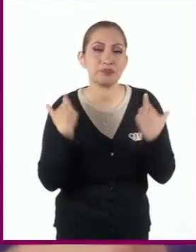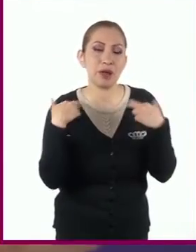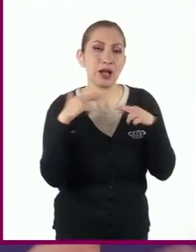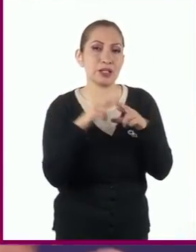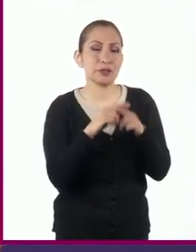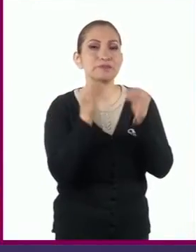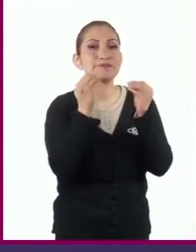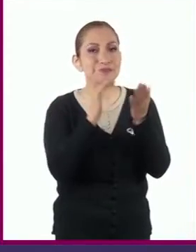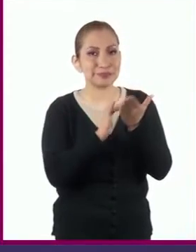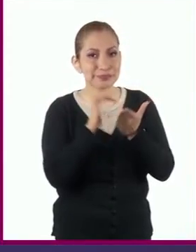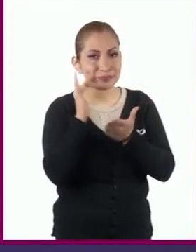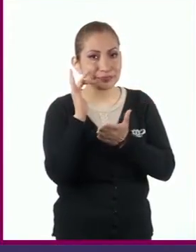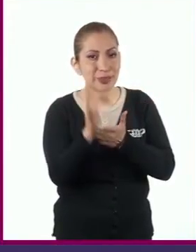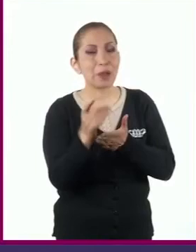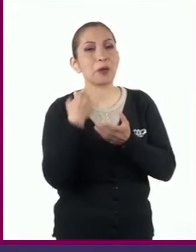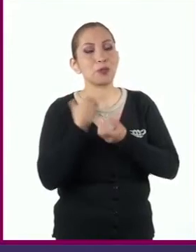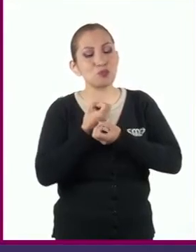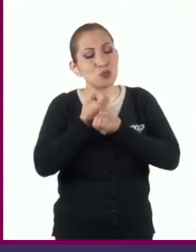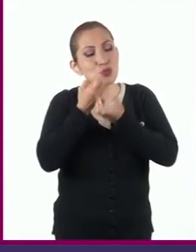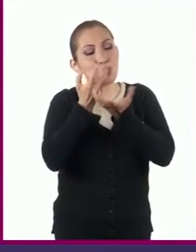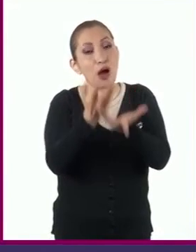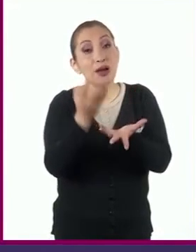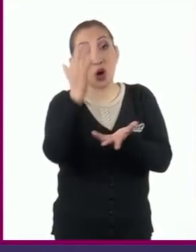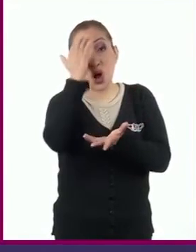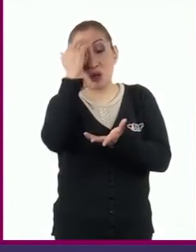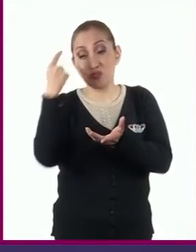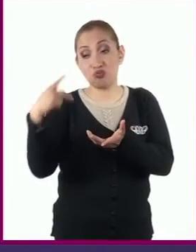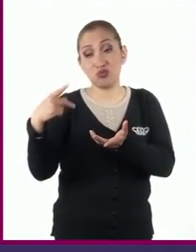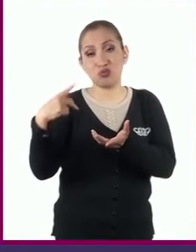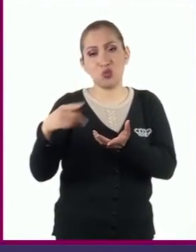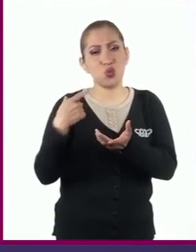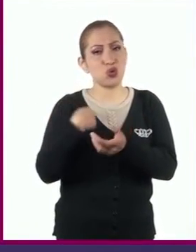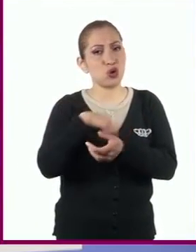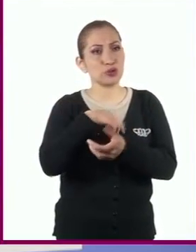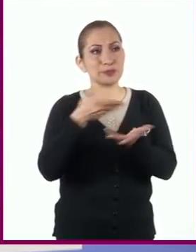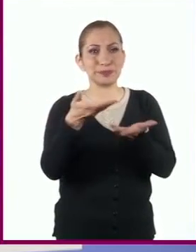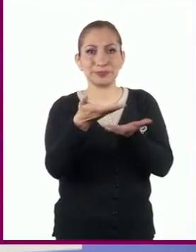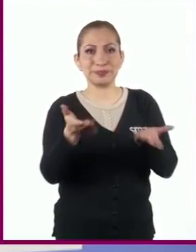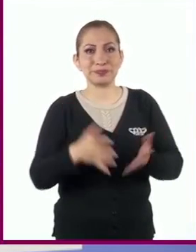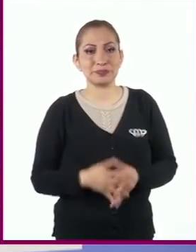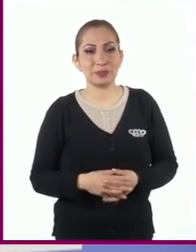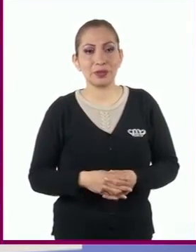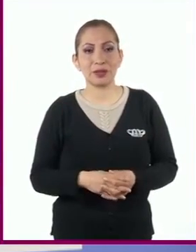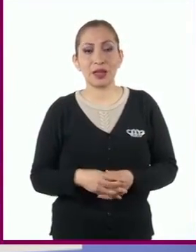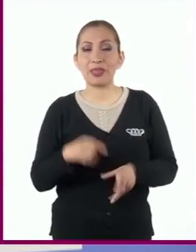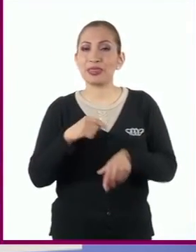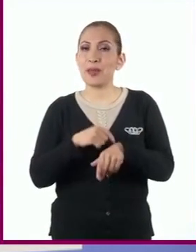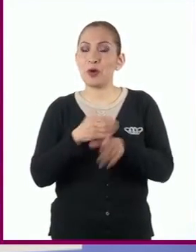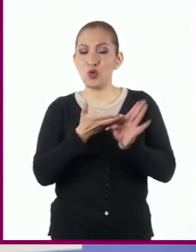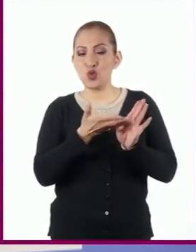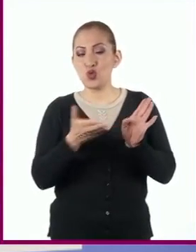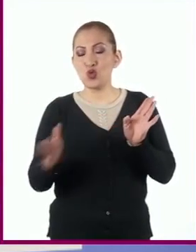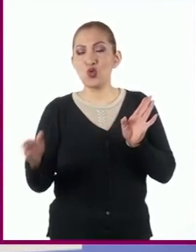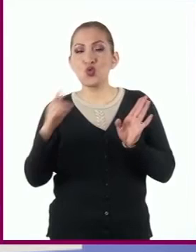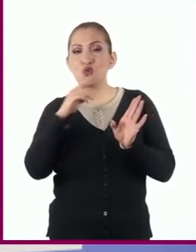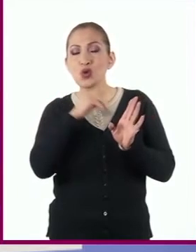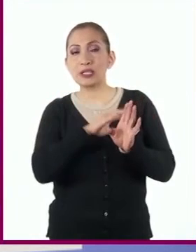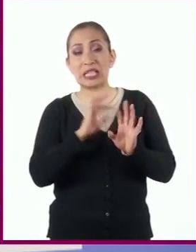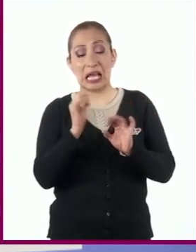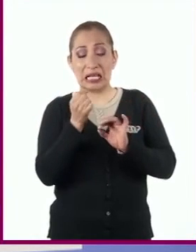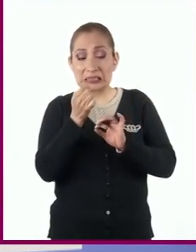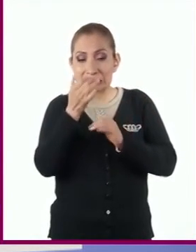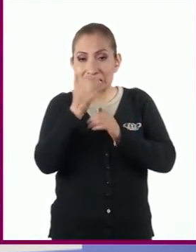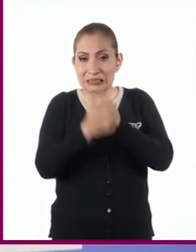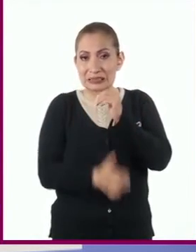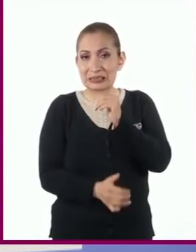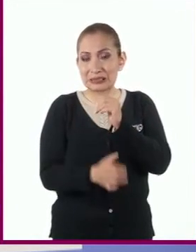Maestro, muchas gracias por compartir este conocimiento con nosotros. El tiempo ha transcurrido, Nadia, y estamos llegando